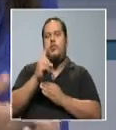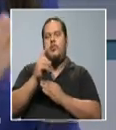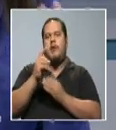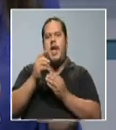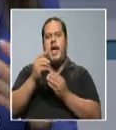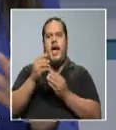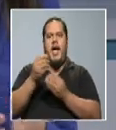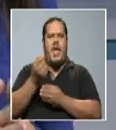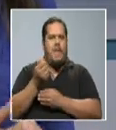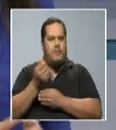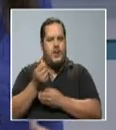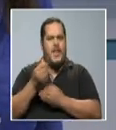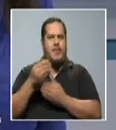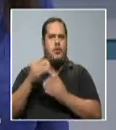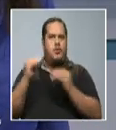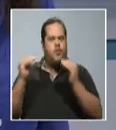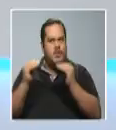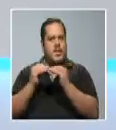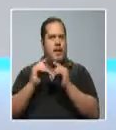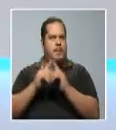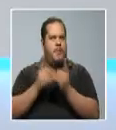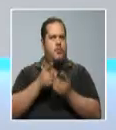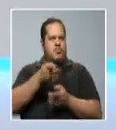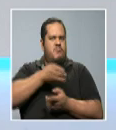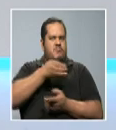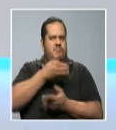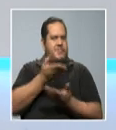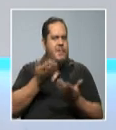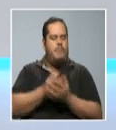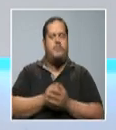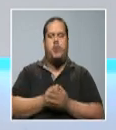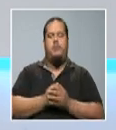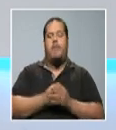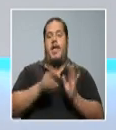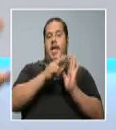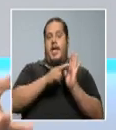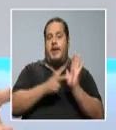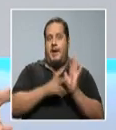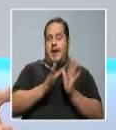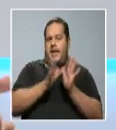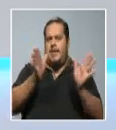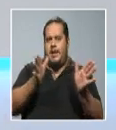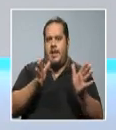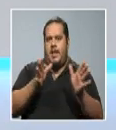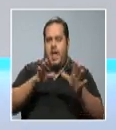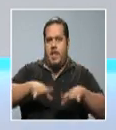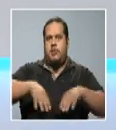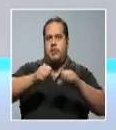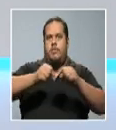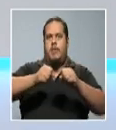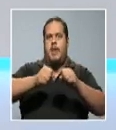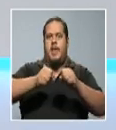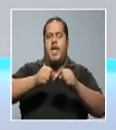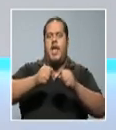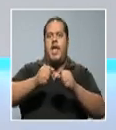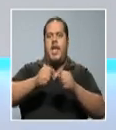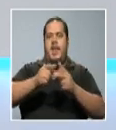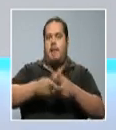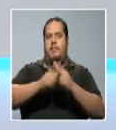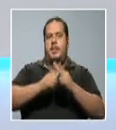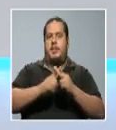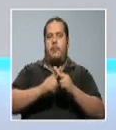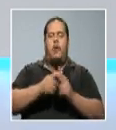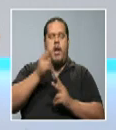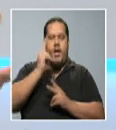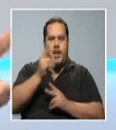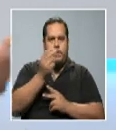en este caso, pero ustedes los expertos, ¿qué recomiendan? Claro, como regla general se recomienda tomar el crédito en la misma moneda en la que uno percibe